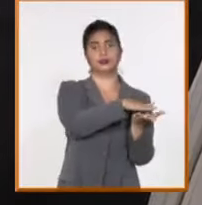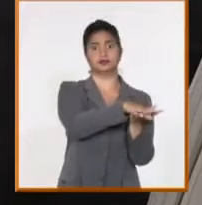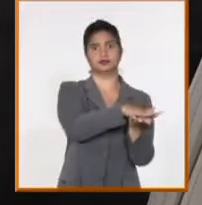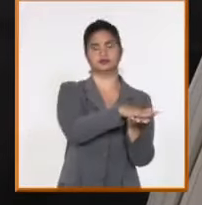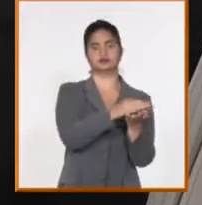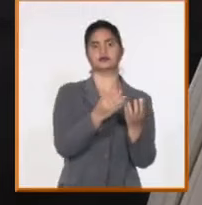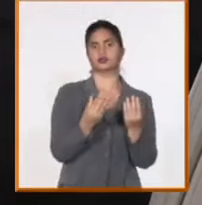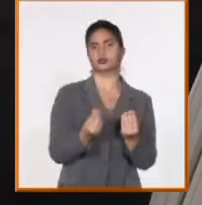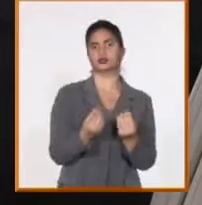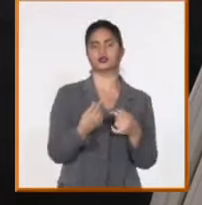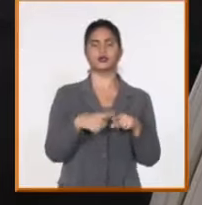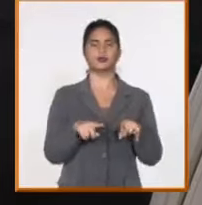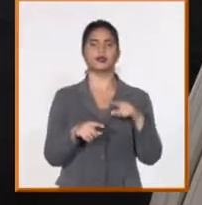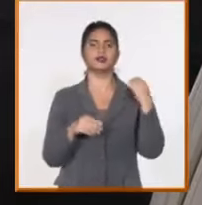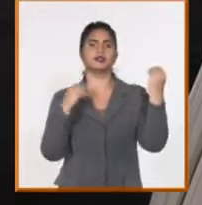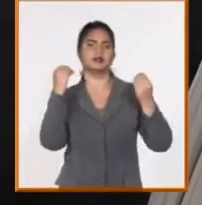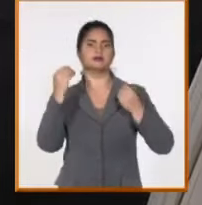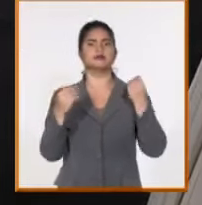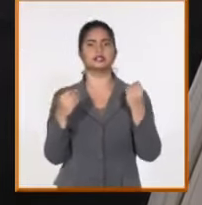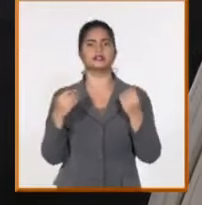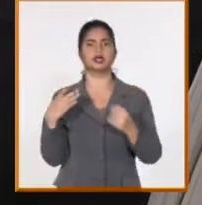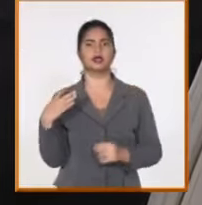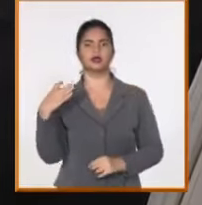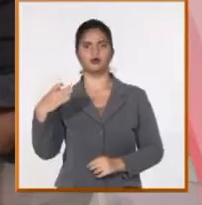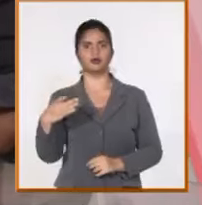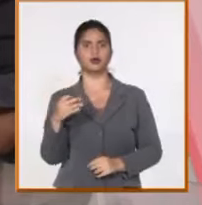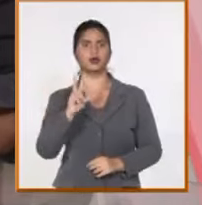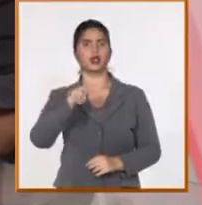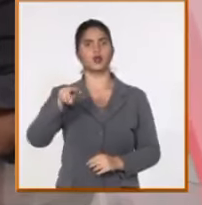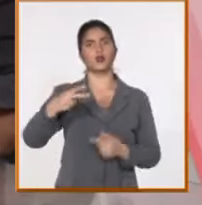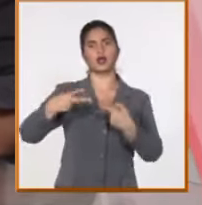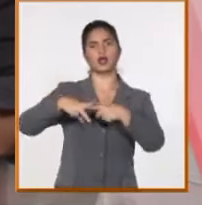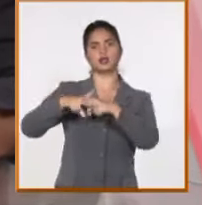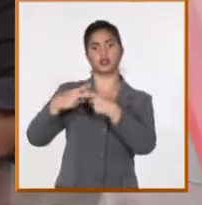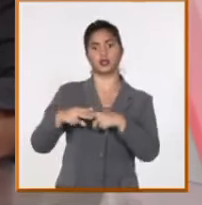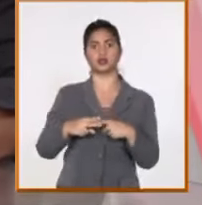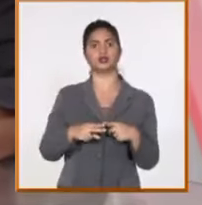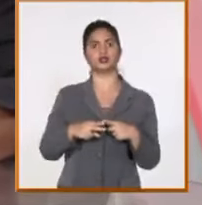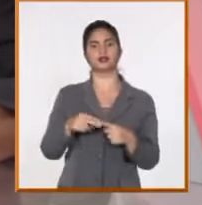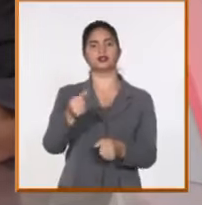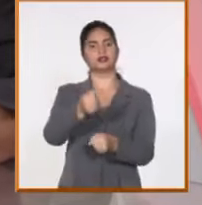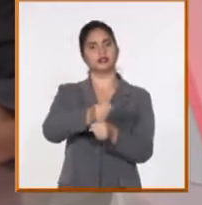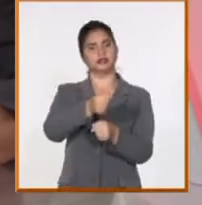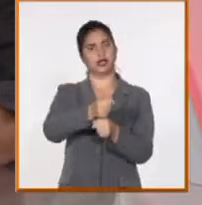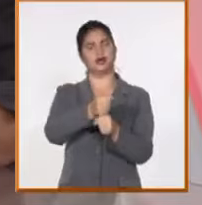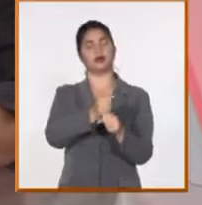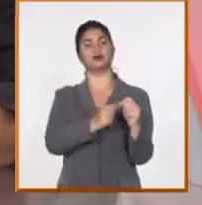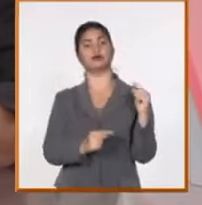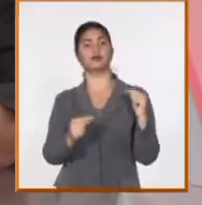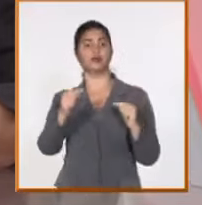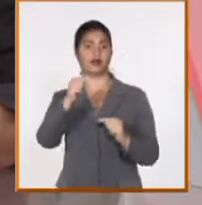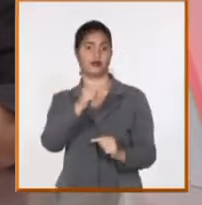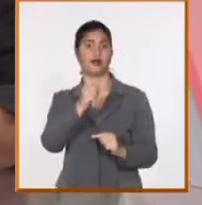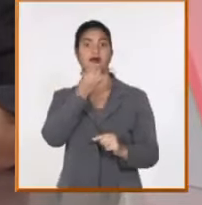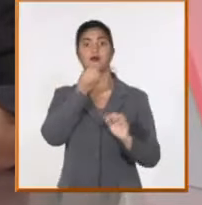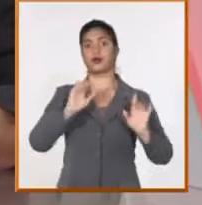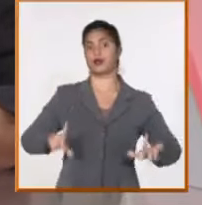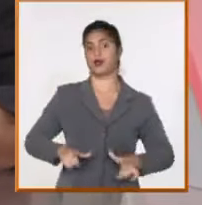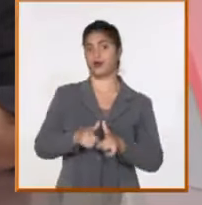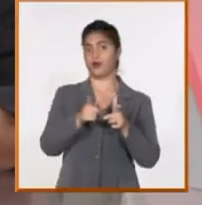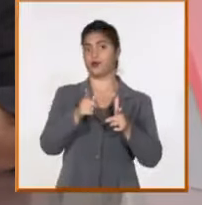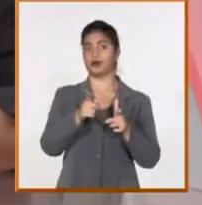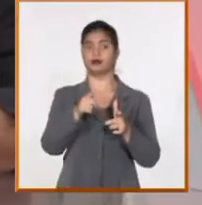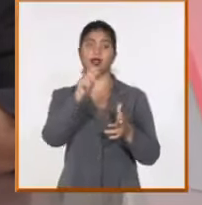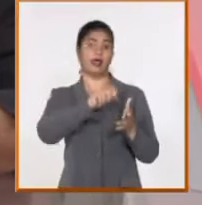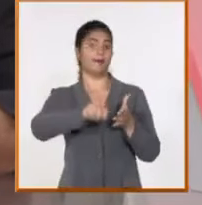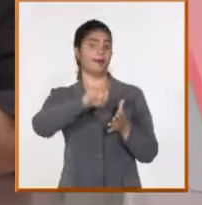permiten Buscar soluciones dentro de nuestra propia indri industria trabajamos por prioridades para poder cumplir las metas que nos